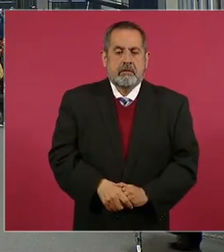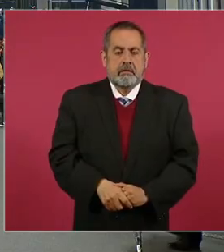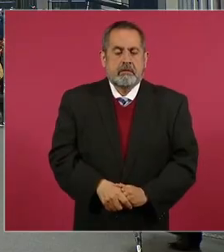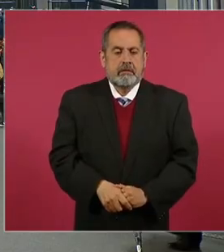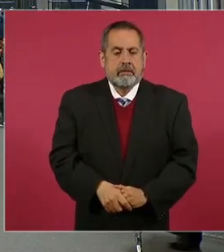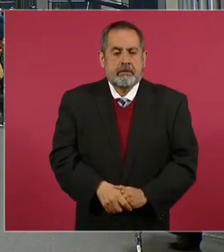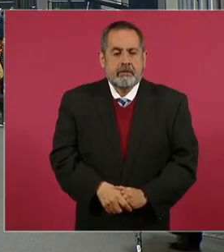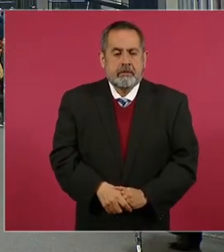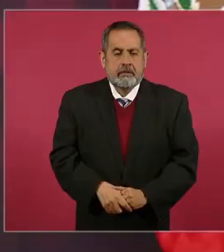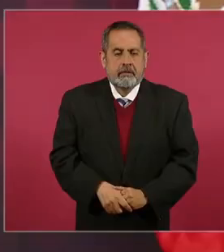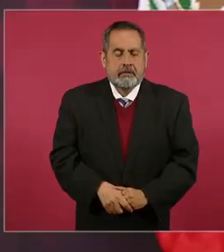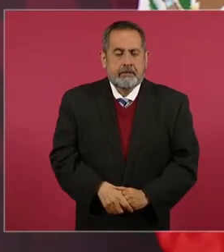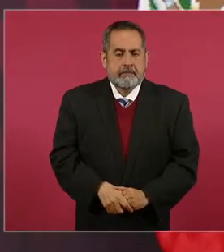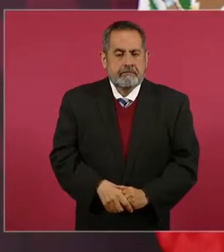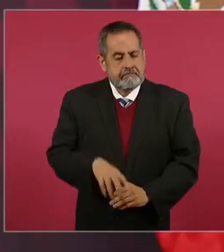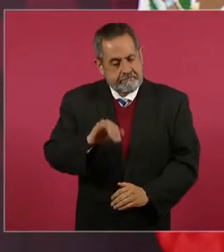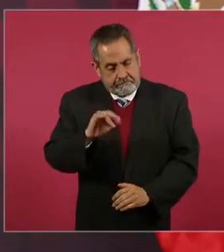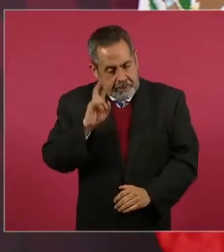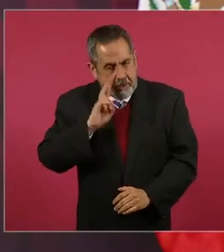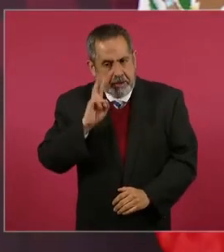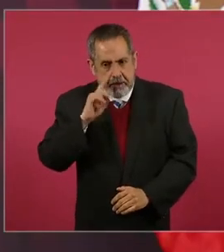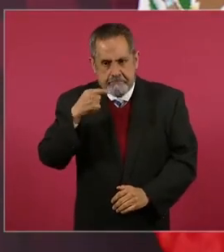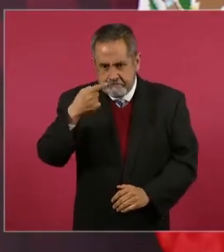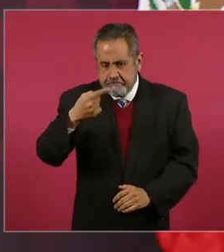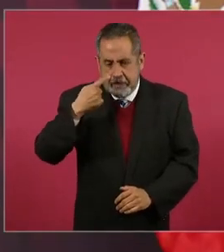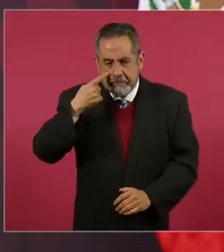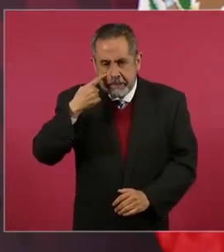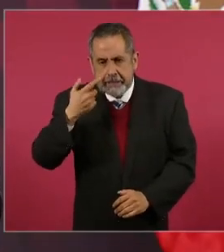fianza de 200 mil dólares. Sí, hay que ver.